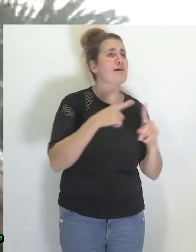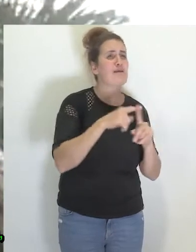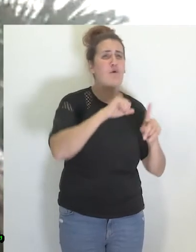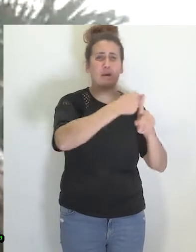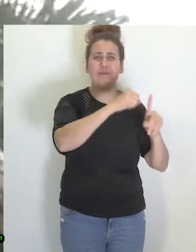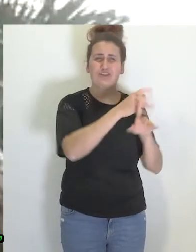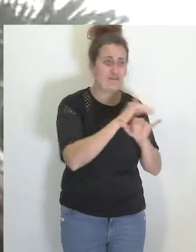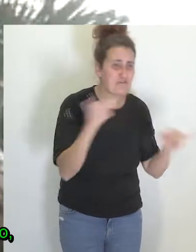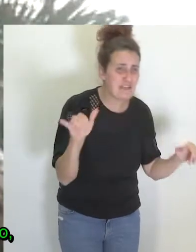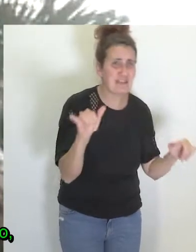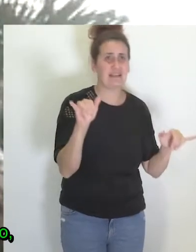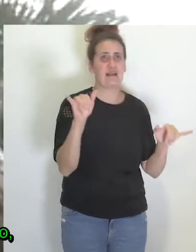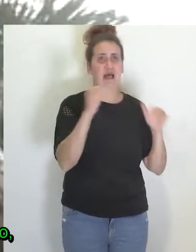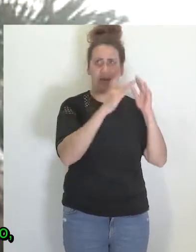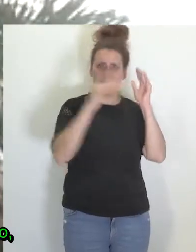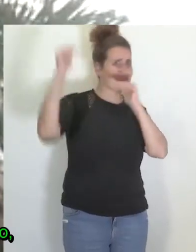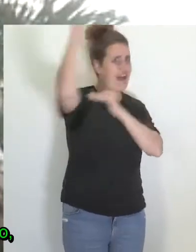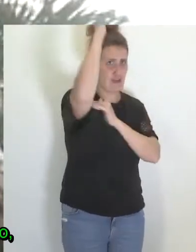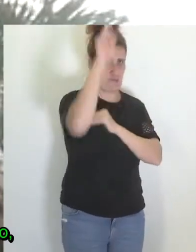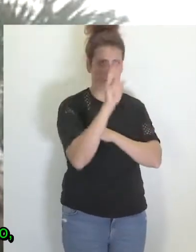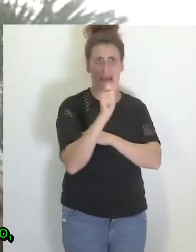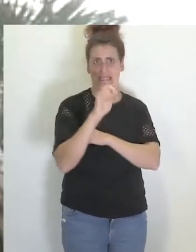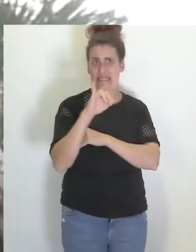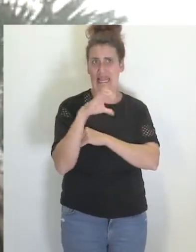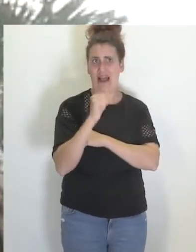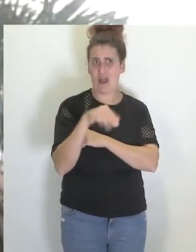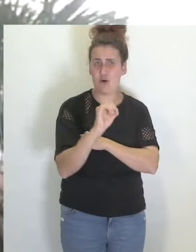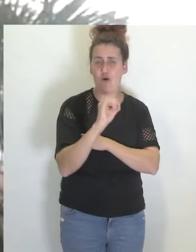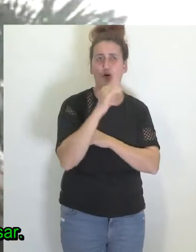la represión al más alto nivel del Vaticano,